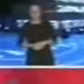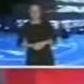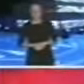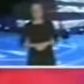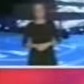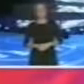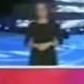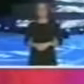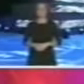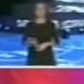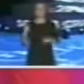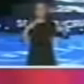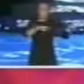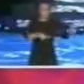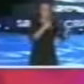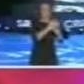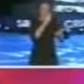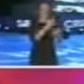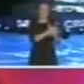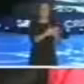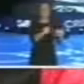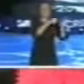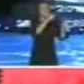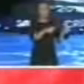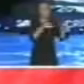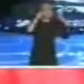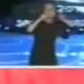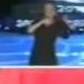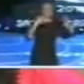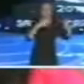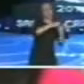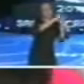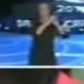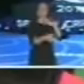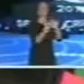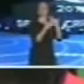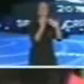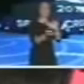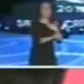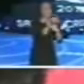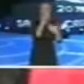igualdad. Y ya sé la forma de enseñar, tenemos que ir cambiando, tenemos que innovar.